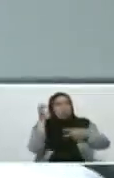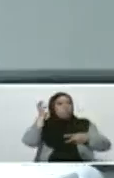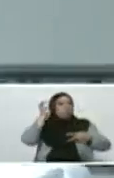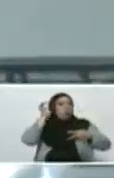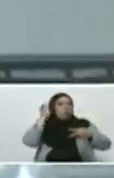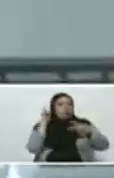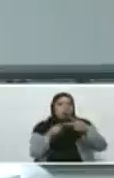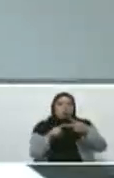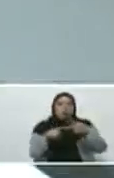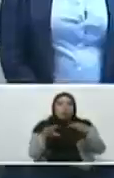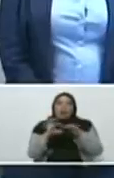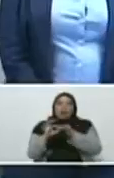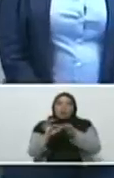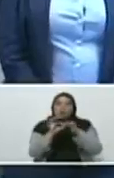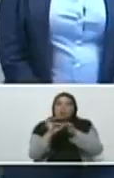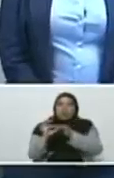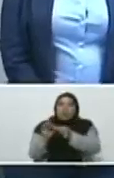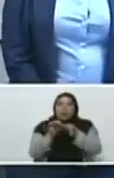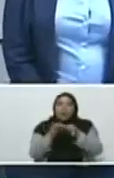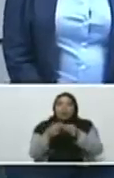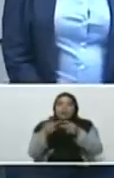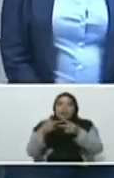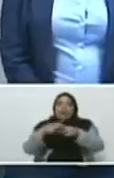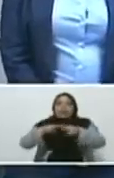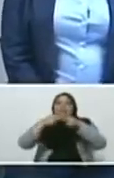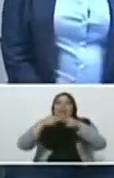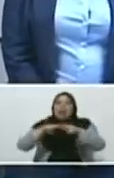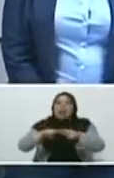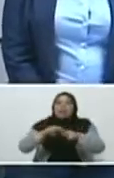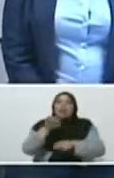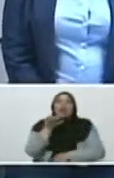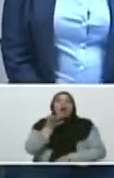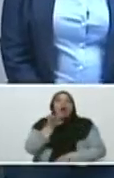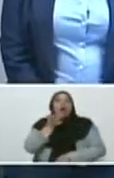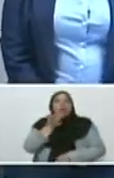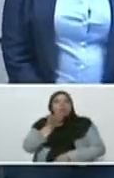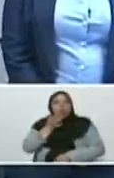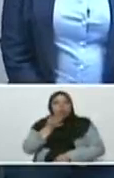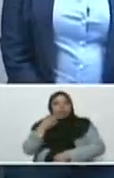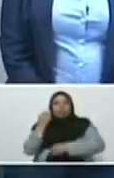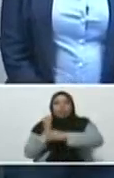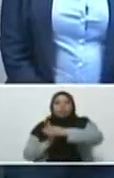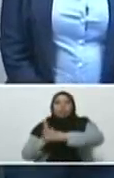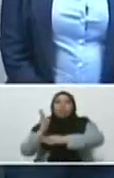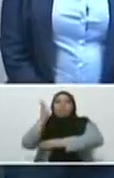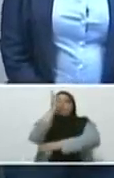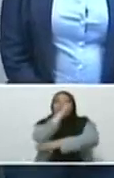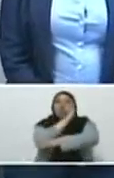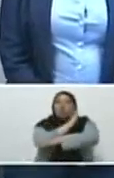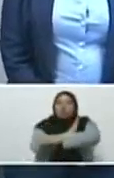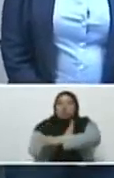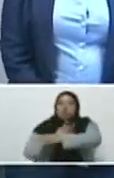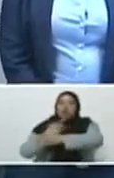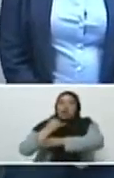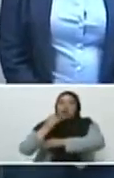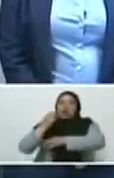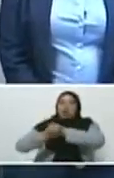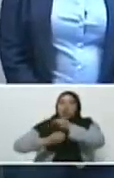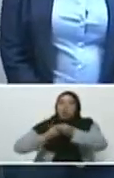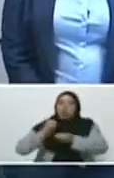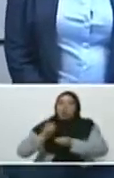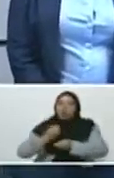unidad de terapia celular. Porque queremos mostrar a nuestro pueblo en primer lugar, a la comunidad científica